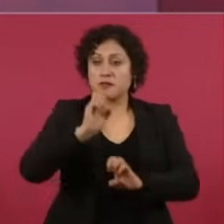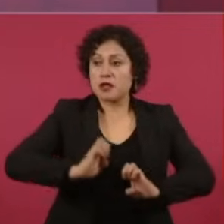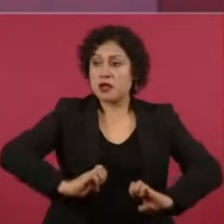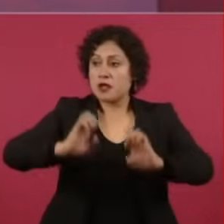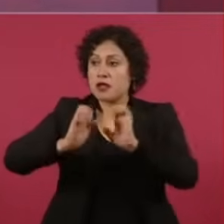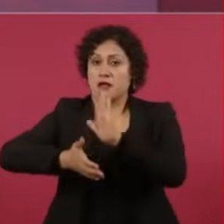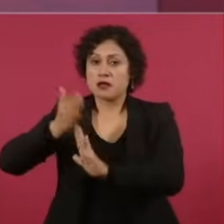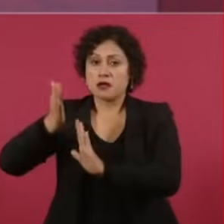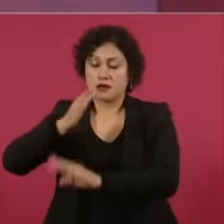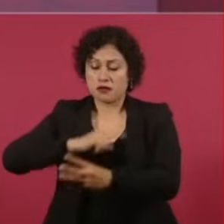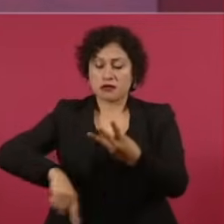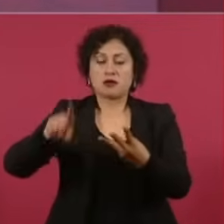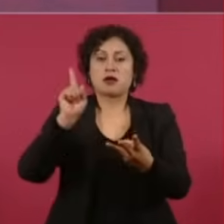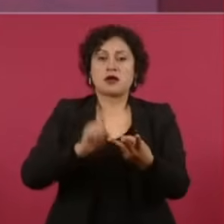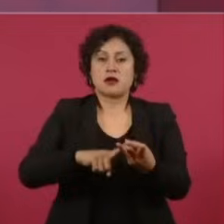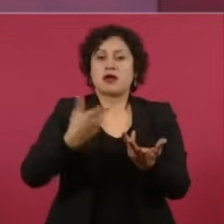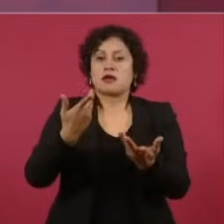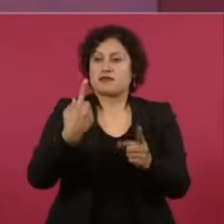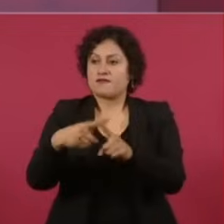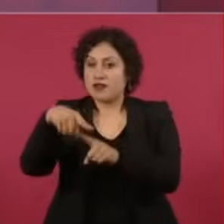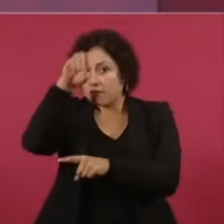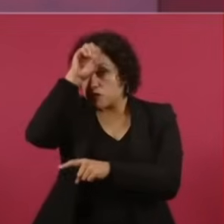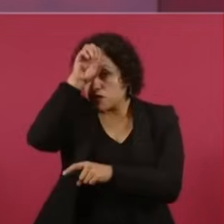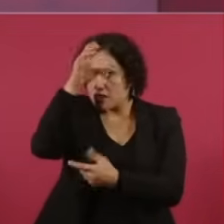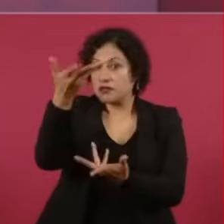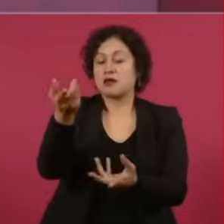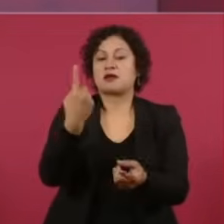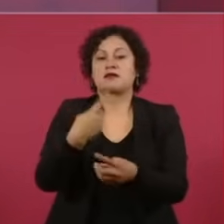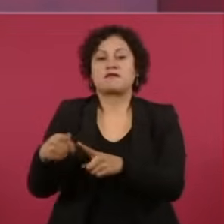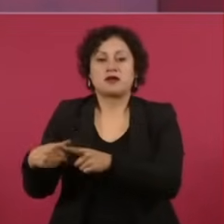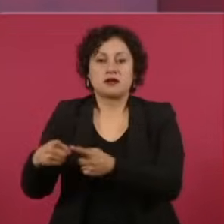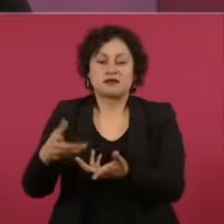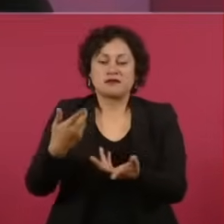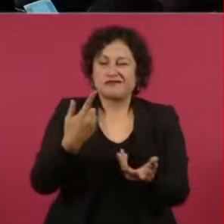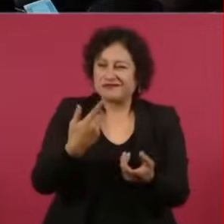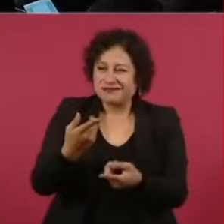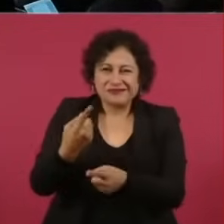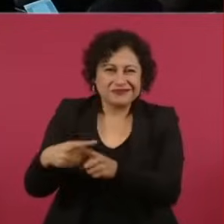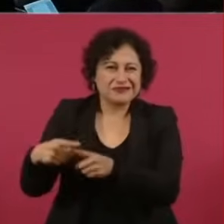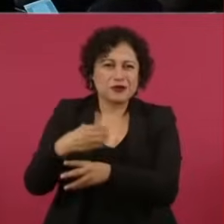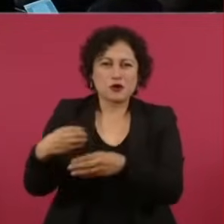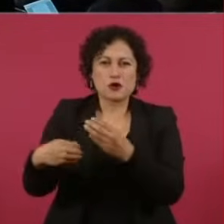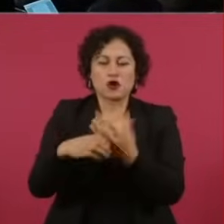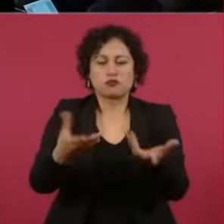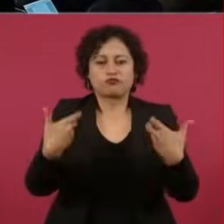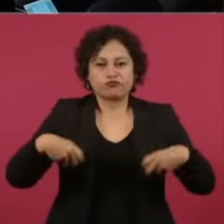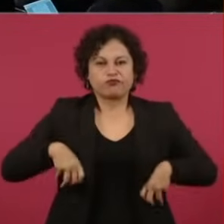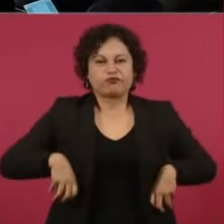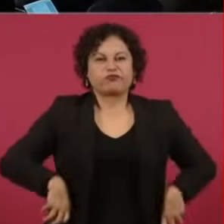mexicanos, sino también con el presupuesto, porque era lo que les permitía